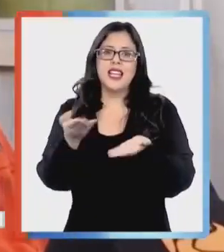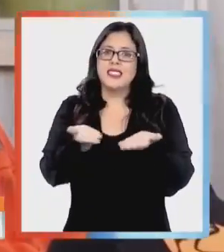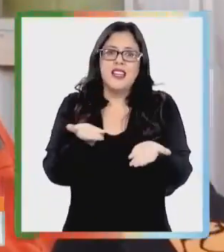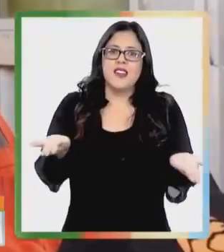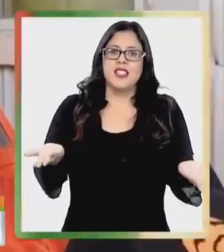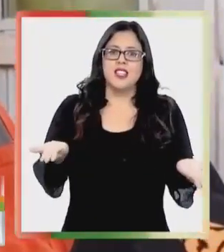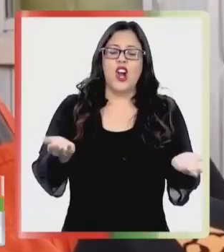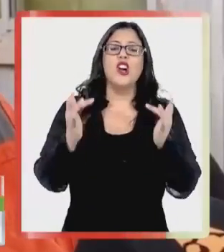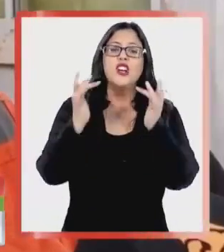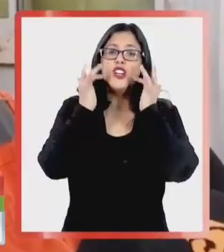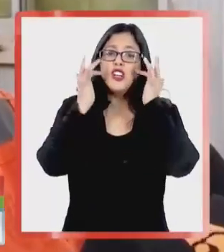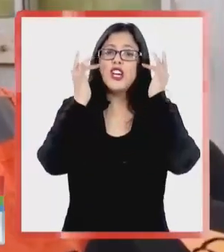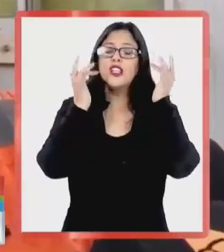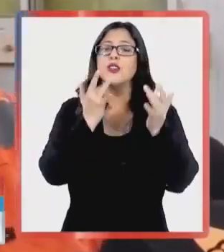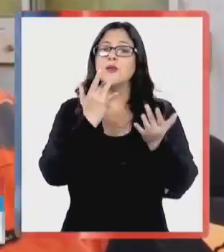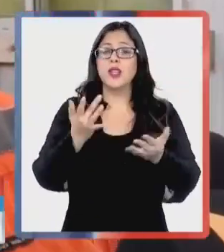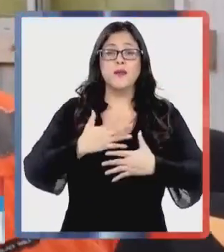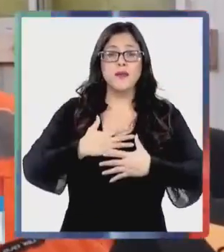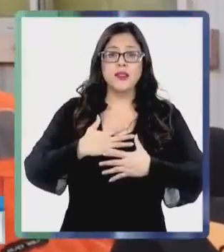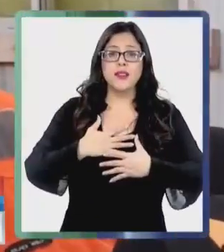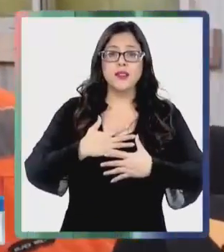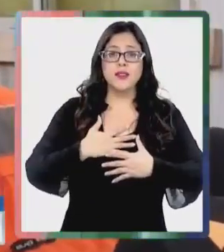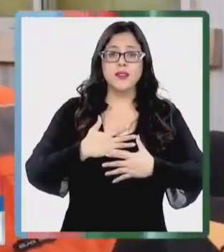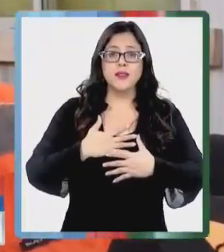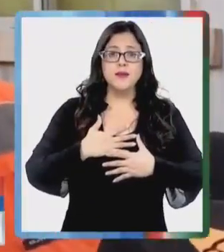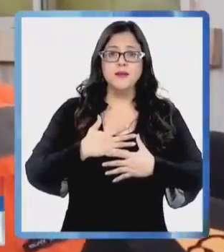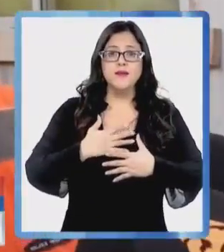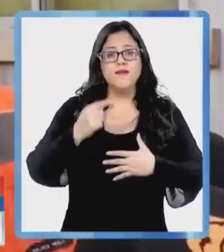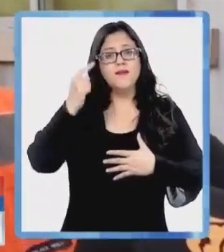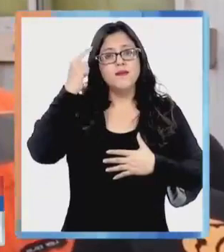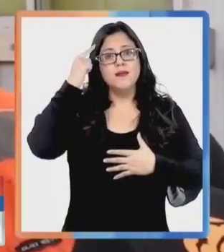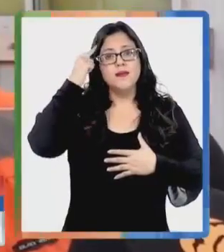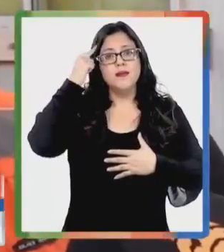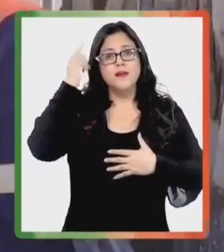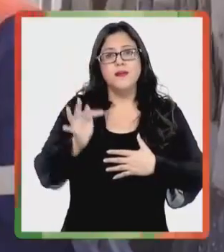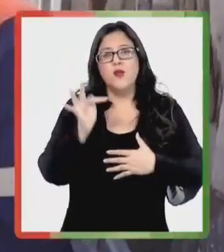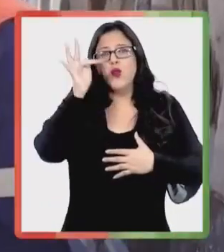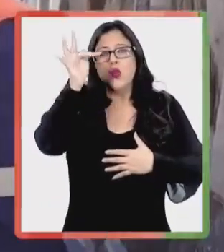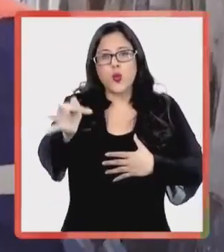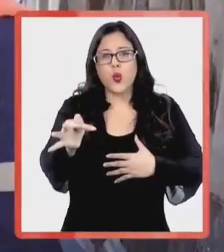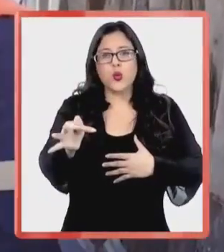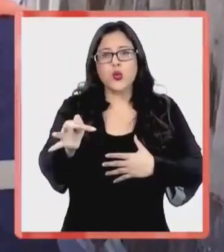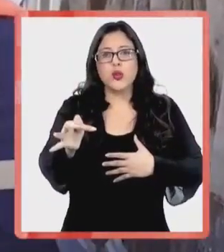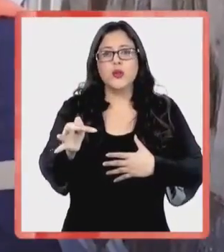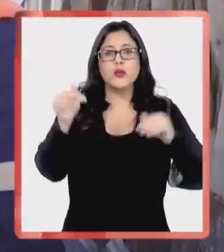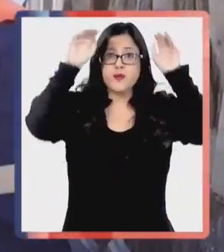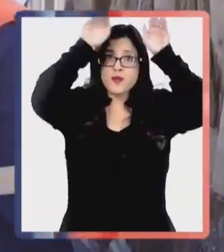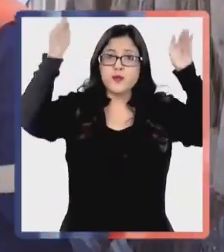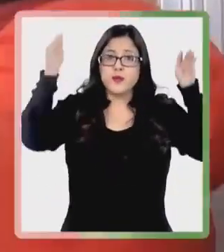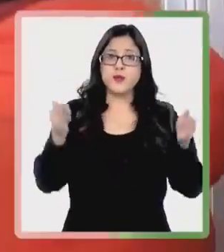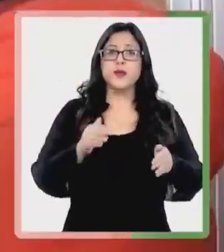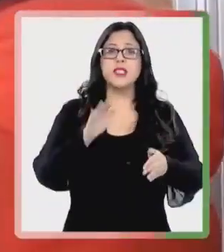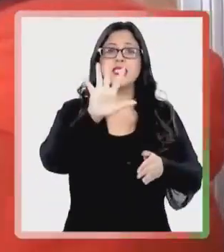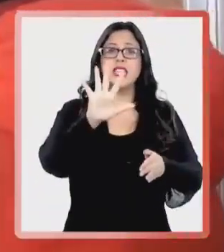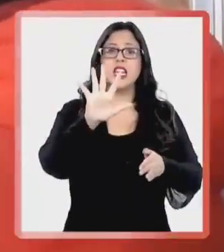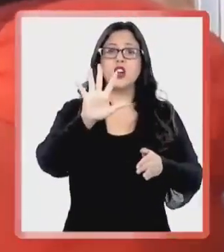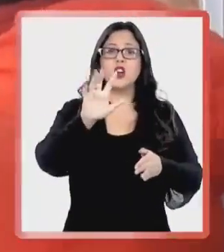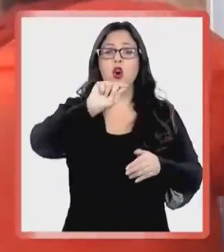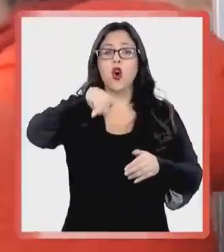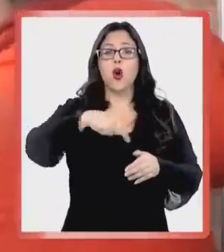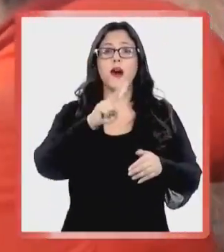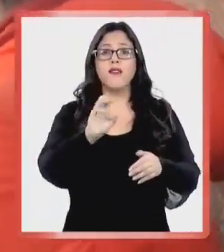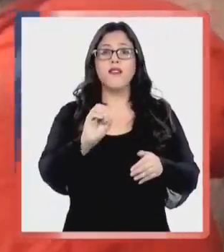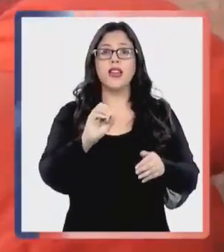la vez porque para mí iba a ser algo como a largo plazo concretarlo. Cada caseta es de 5,20